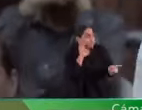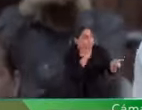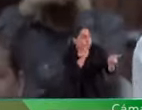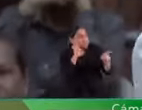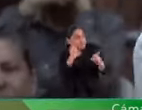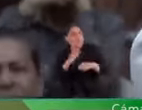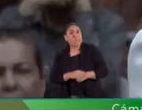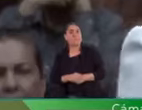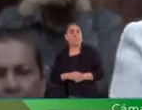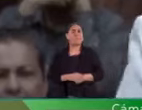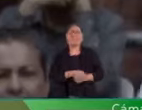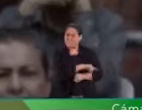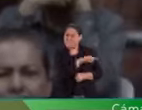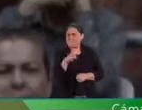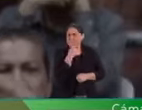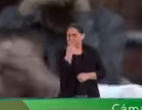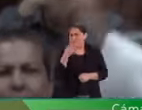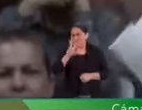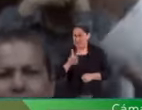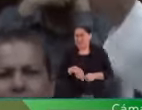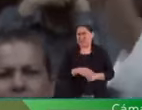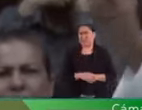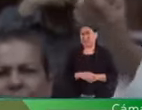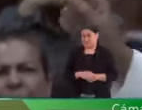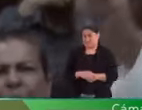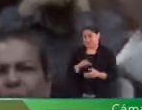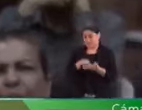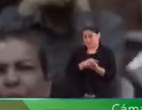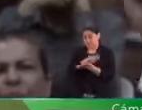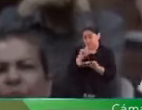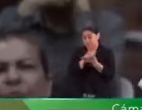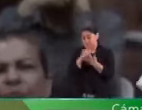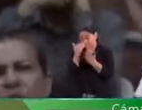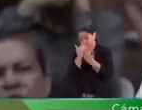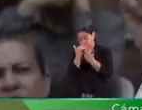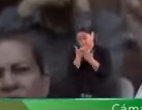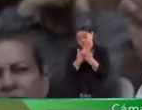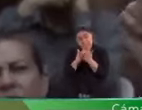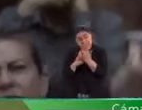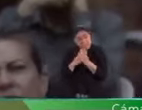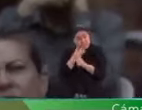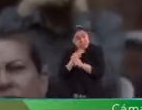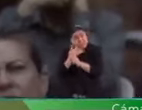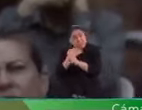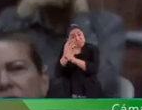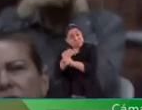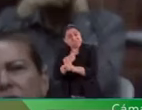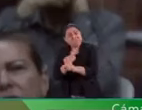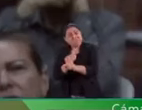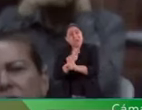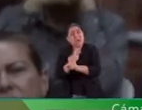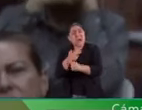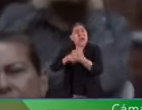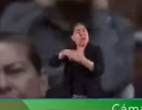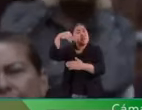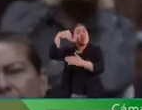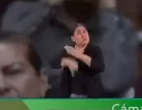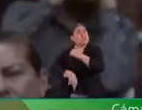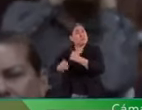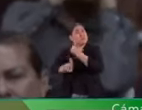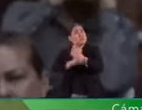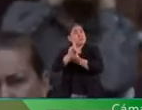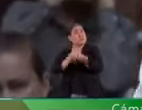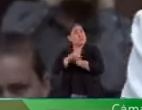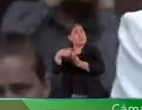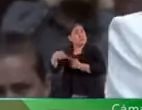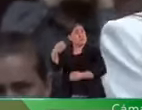Digan la verdad, porque nada de este dictamen arregla las enormes fallas que tiene el sistema judicial.